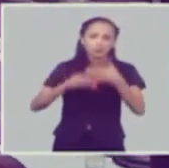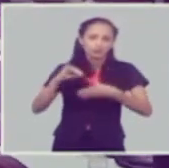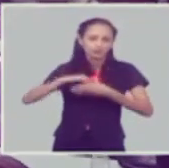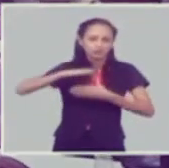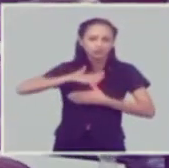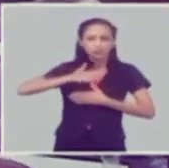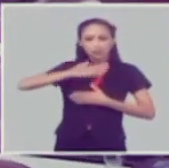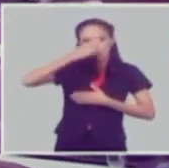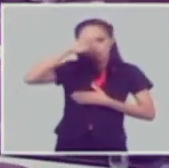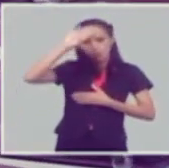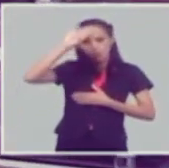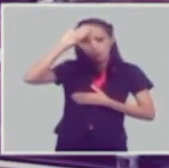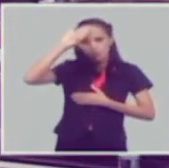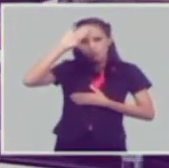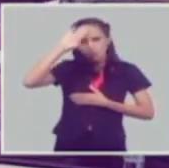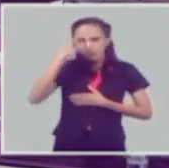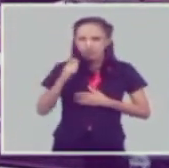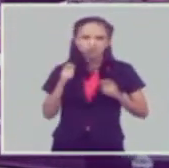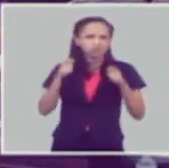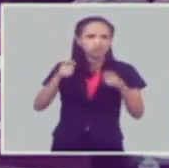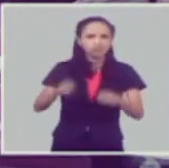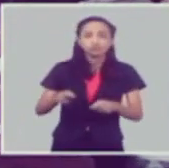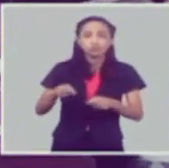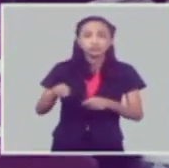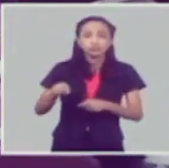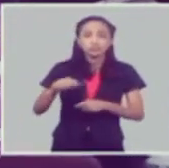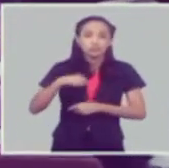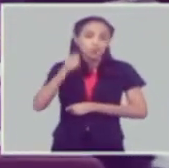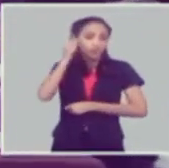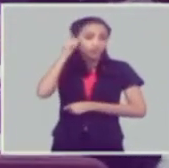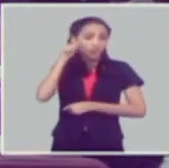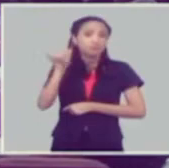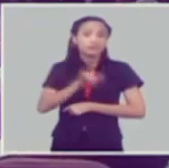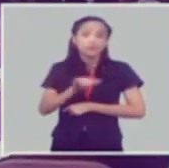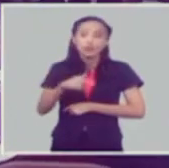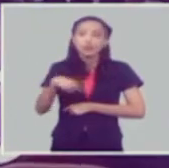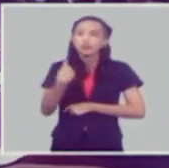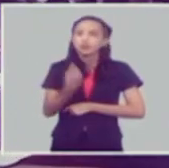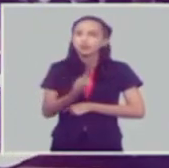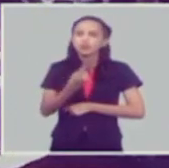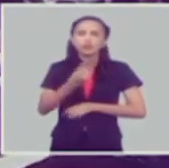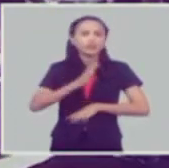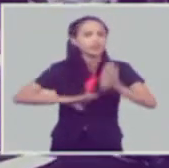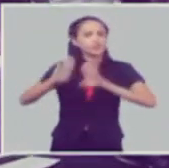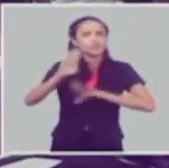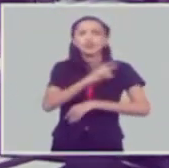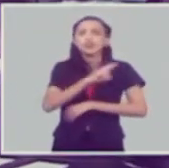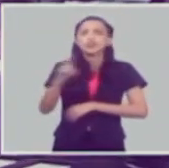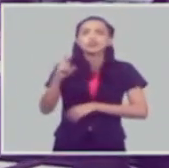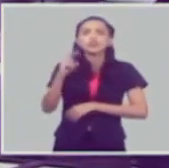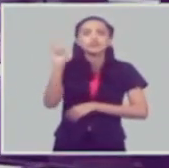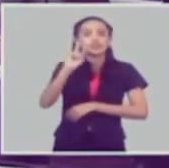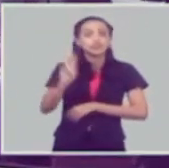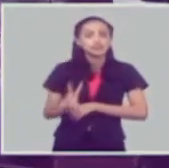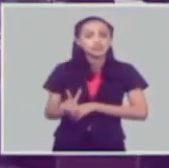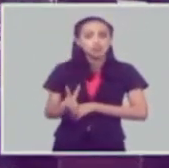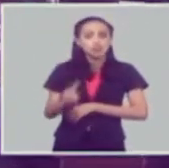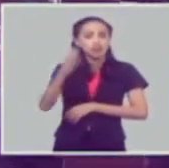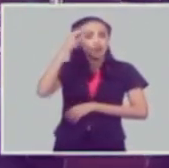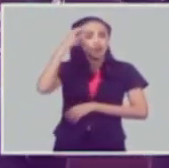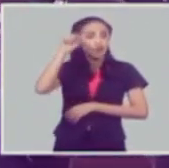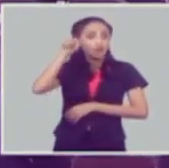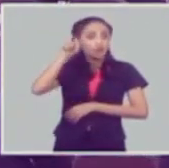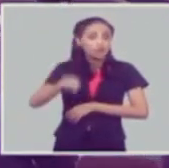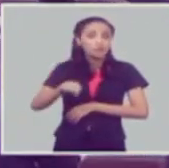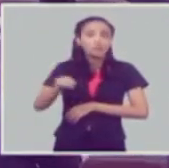a los intentos de reimponer la doctrina Monroe, a la vez que reafirmamos el respaldo a la revolución bolivariana y chavista, al gobierno de la